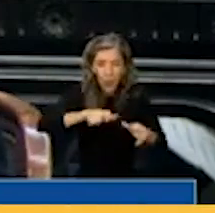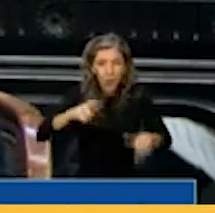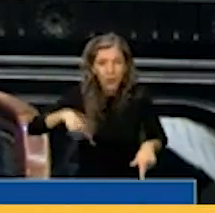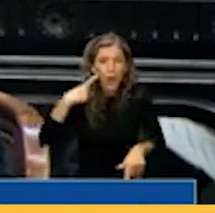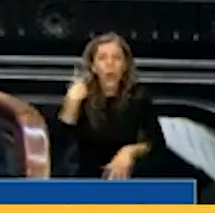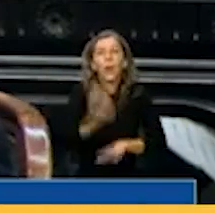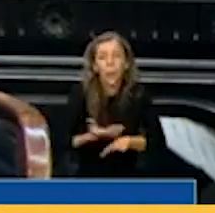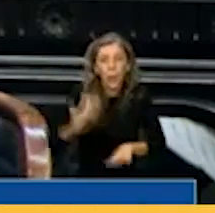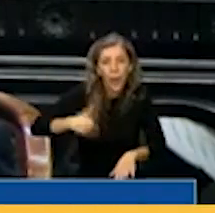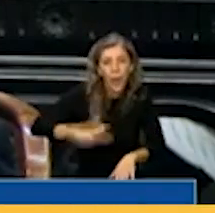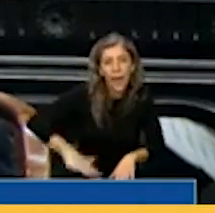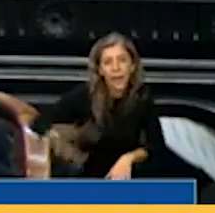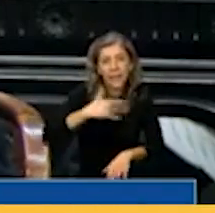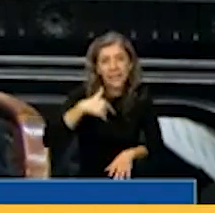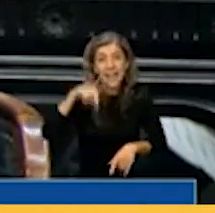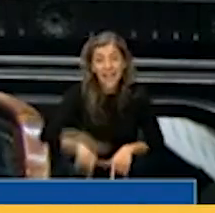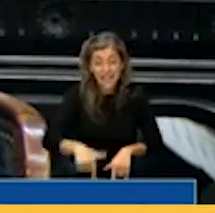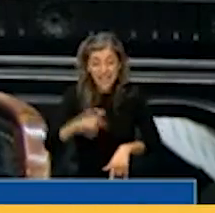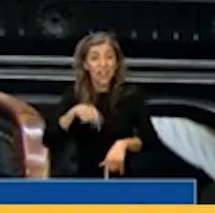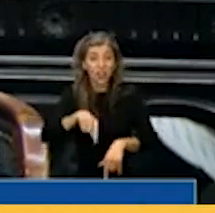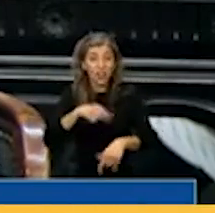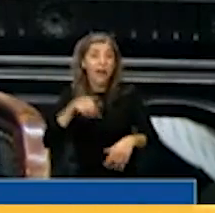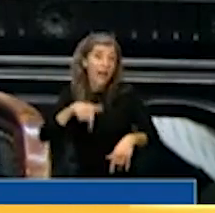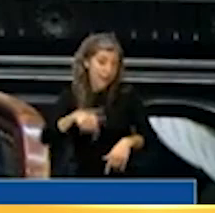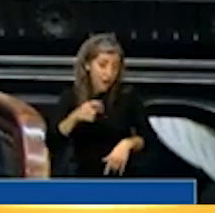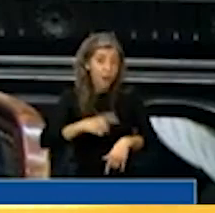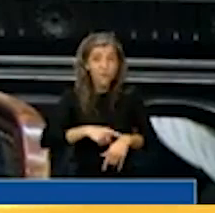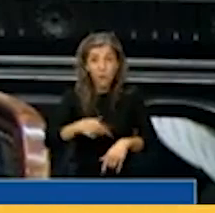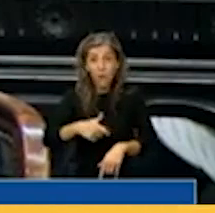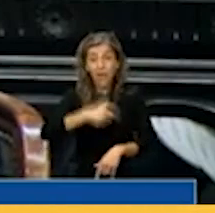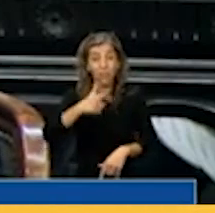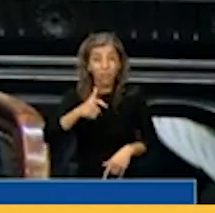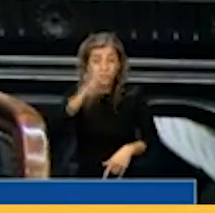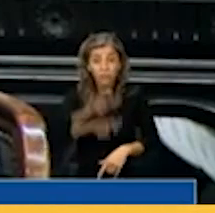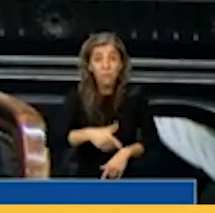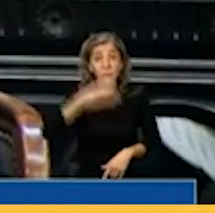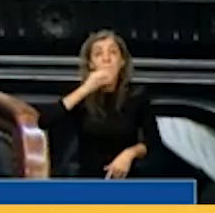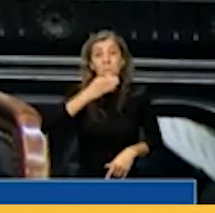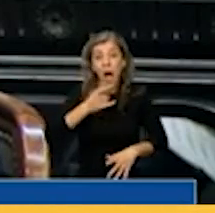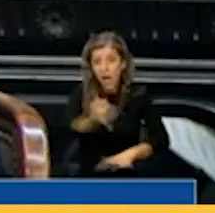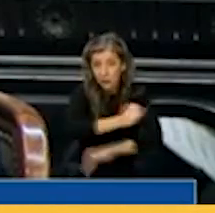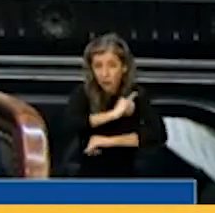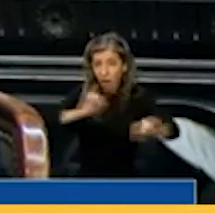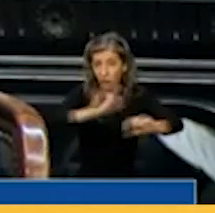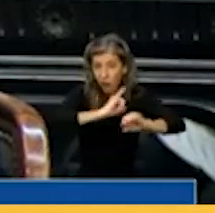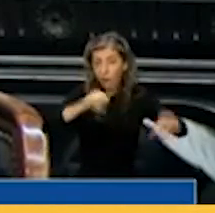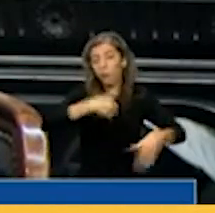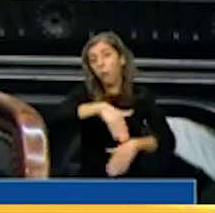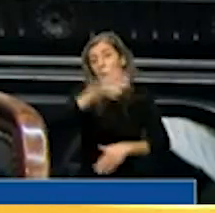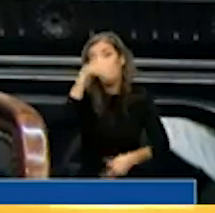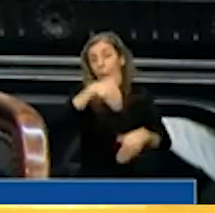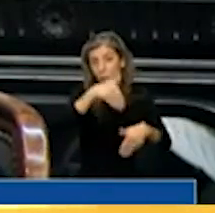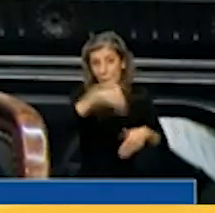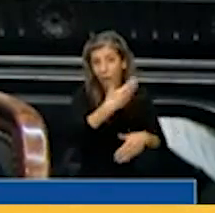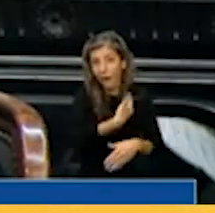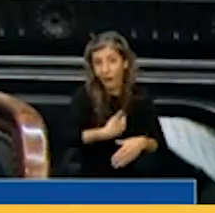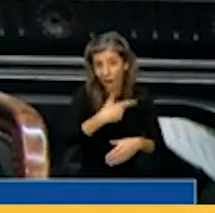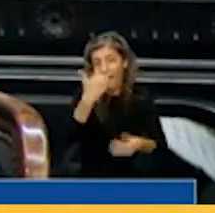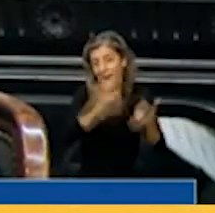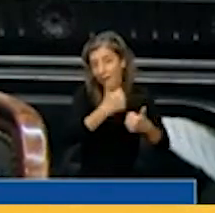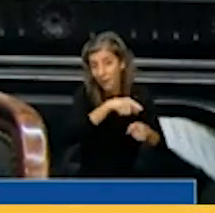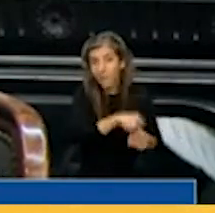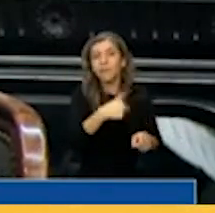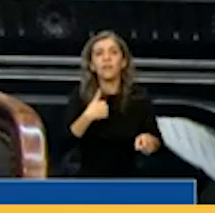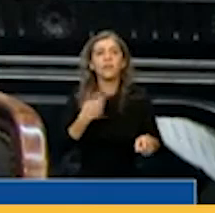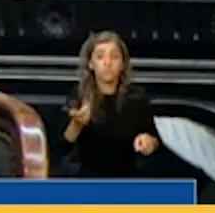electoral más cara de la historia nos va a costar una hiperinflación a los argentinos cuando se haya ido masa nos